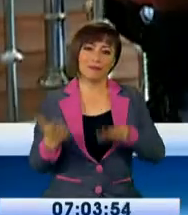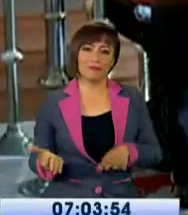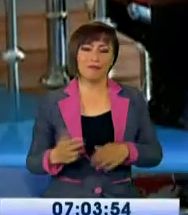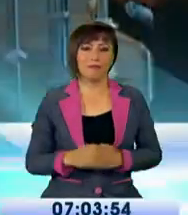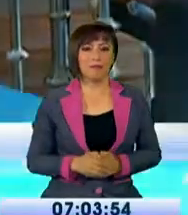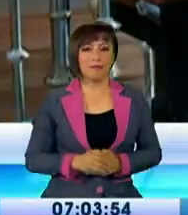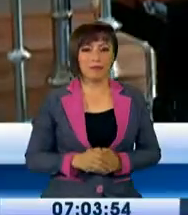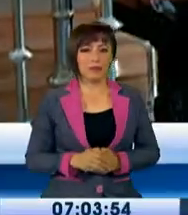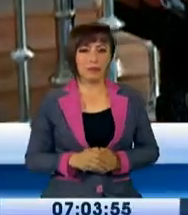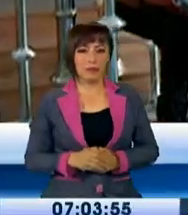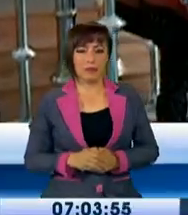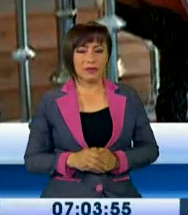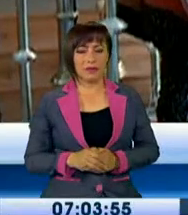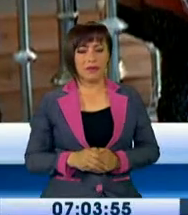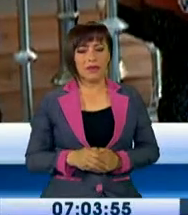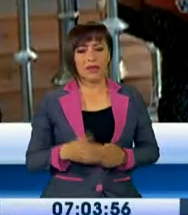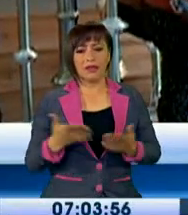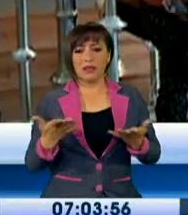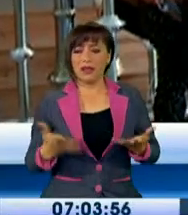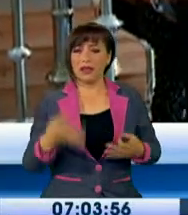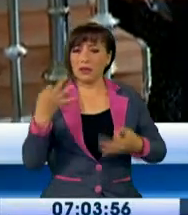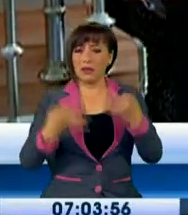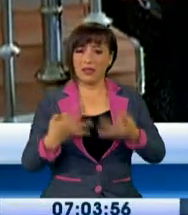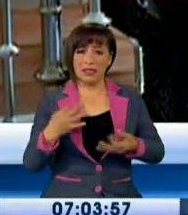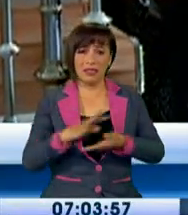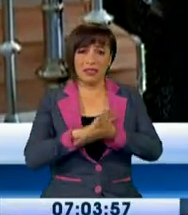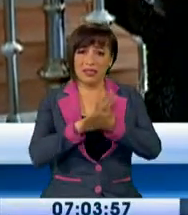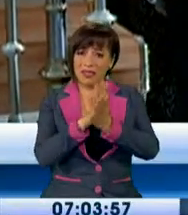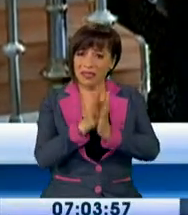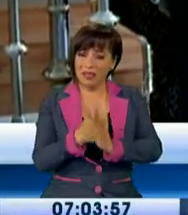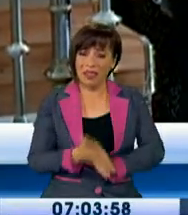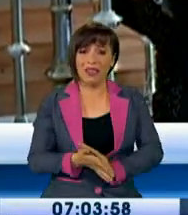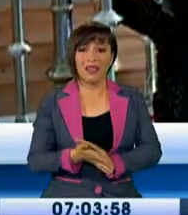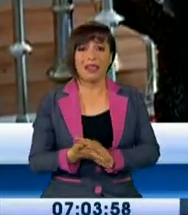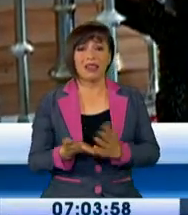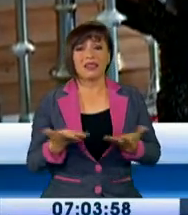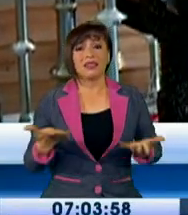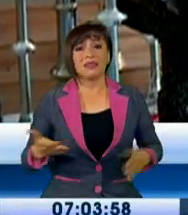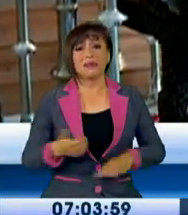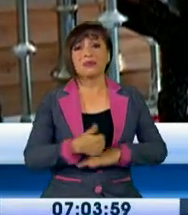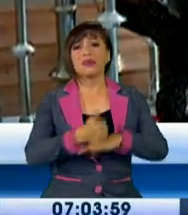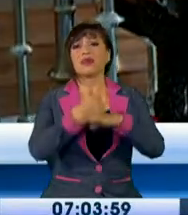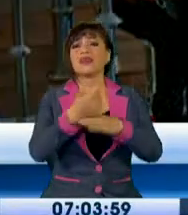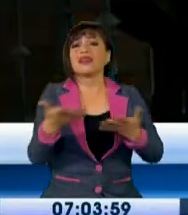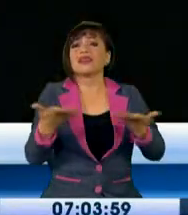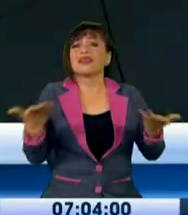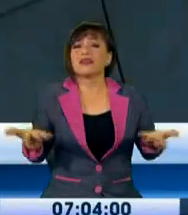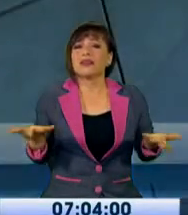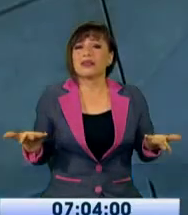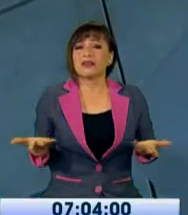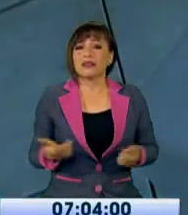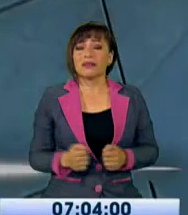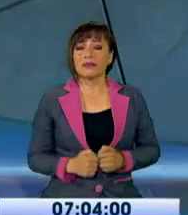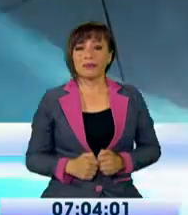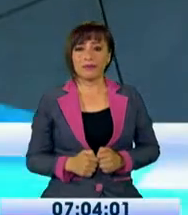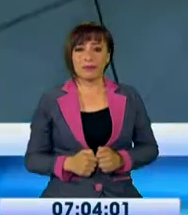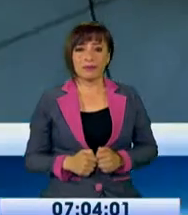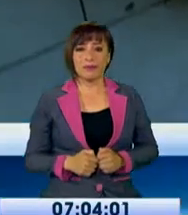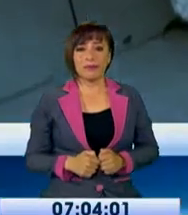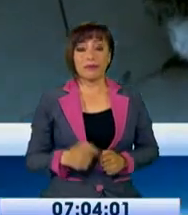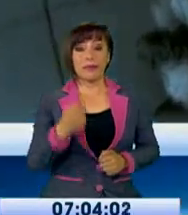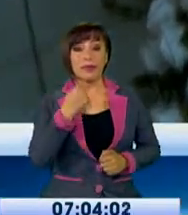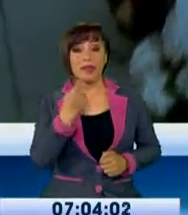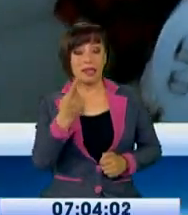en la impunidad, entonces la autoridad, entonces ¿en dónde está, pues? Dicen que todas las